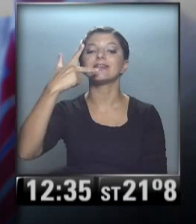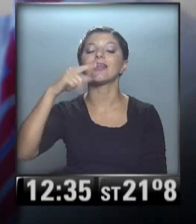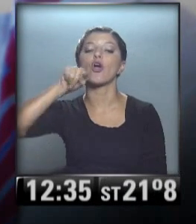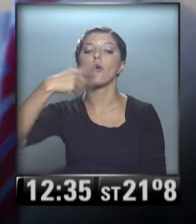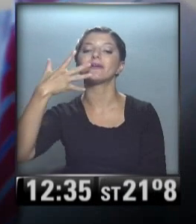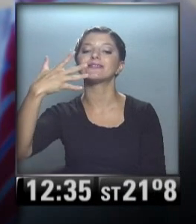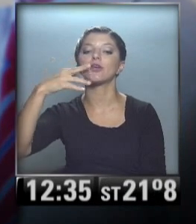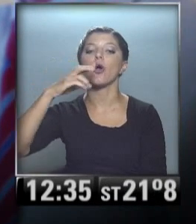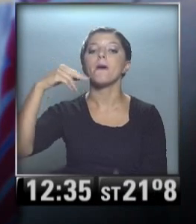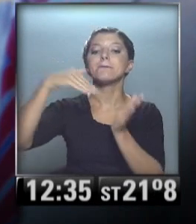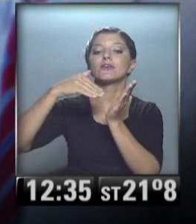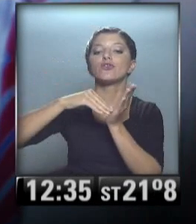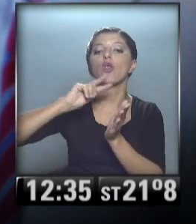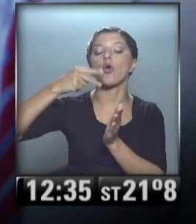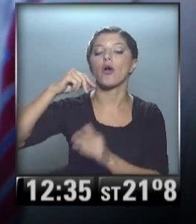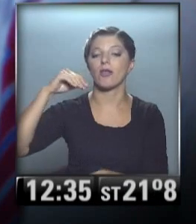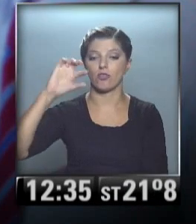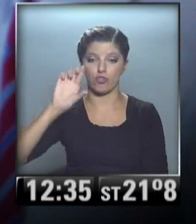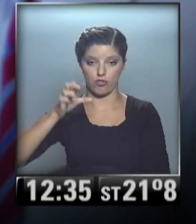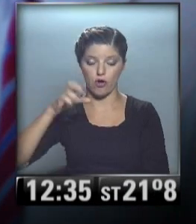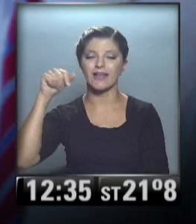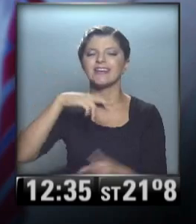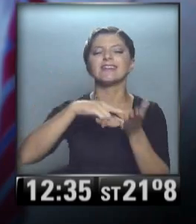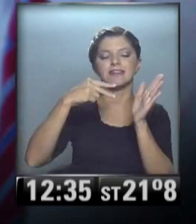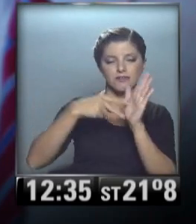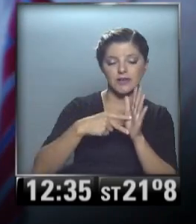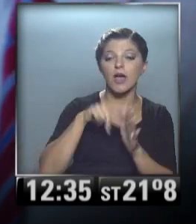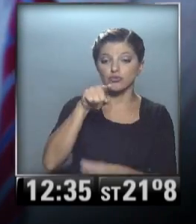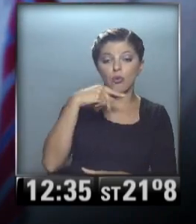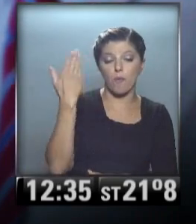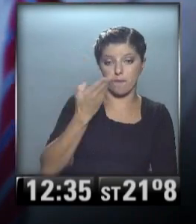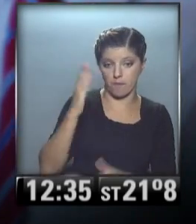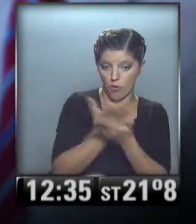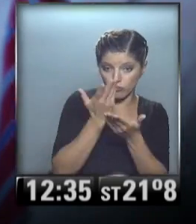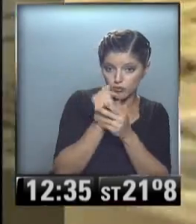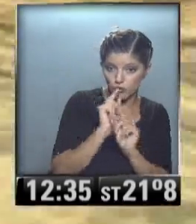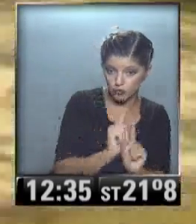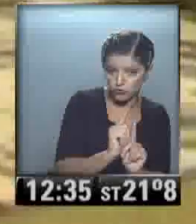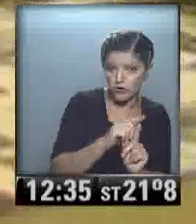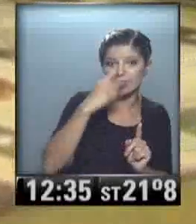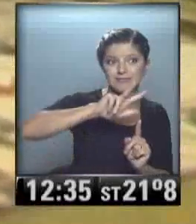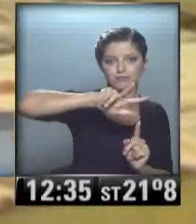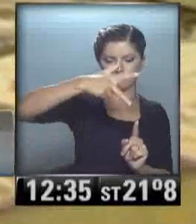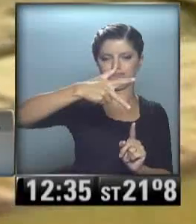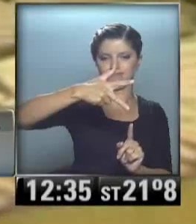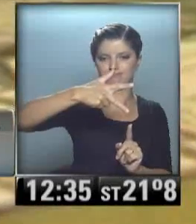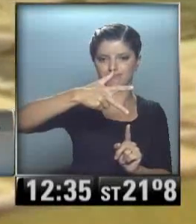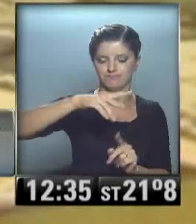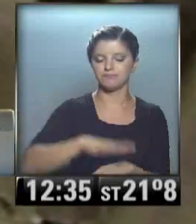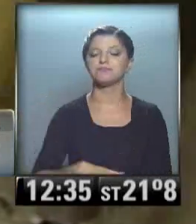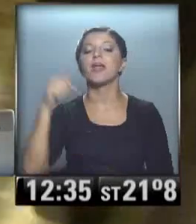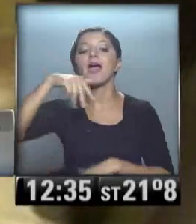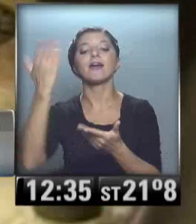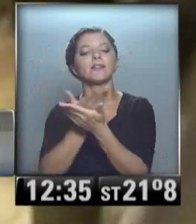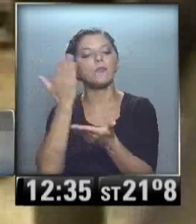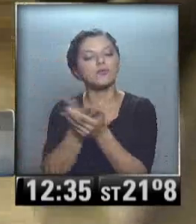de dólares, prácticamente tres veces el Producto Bruto Interno de Estados Unidos. Este proceso se